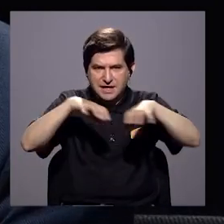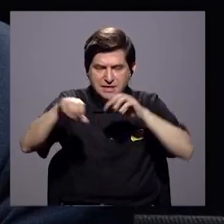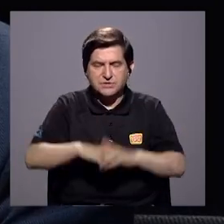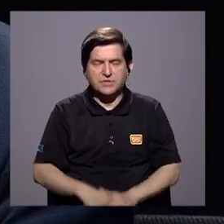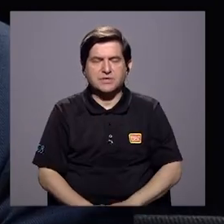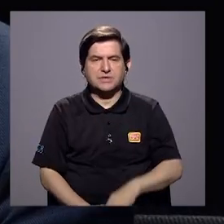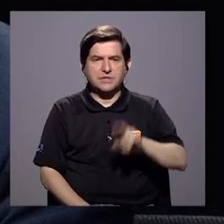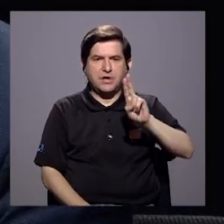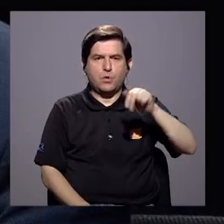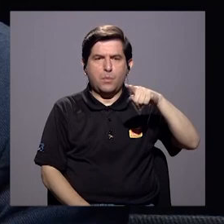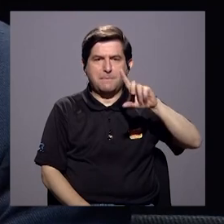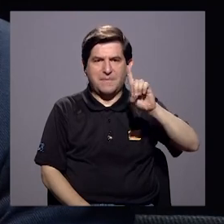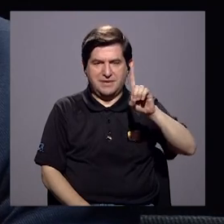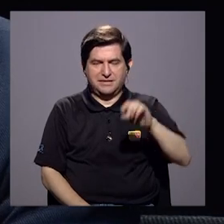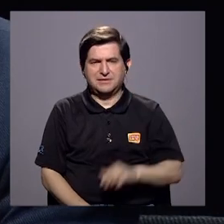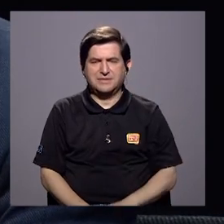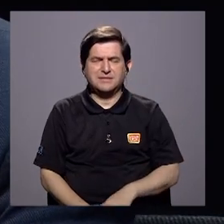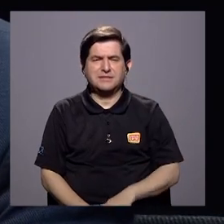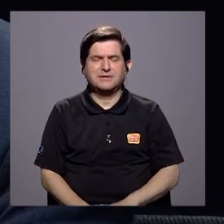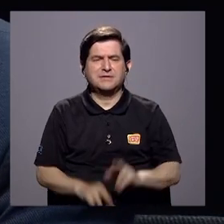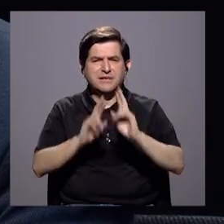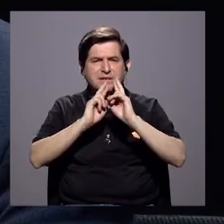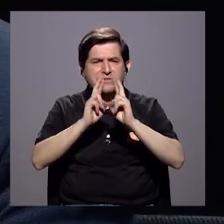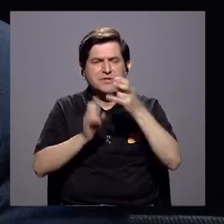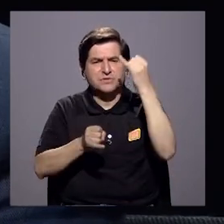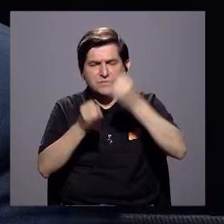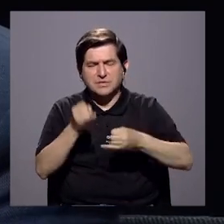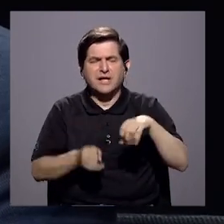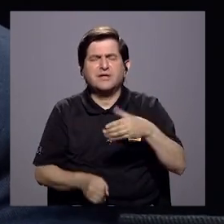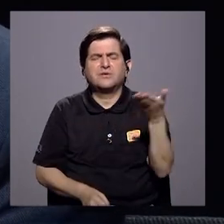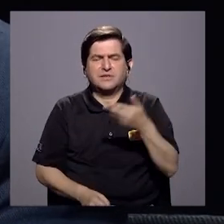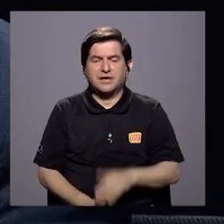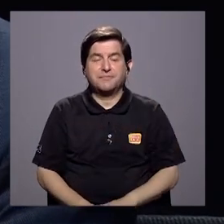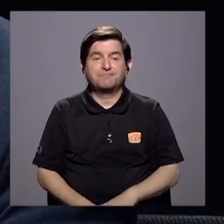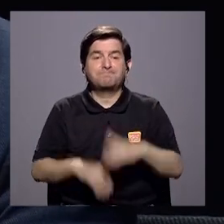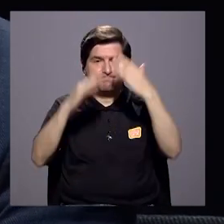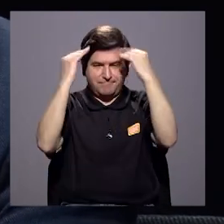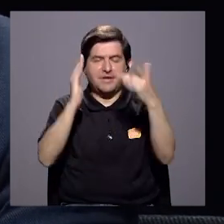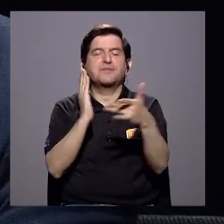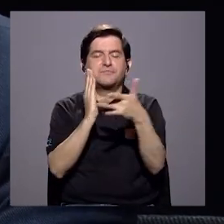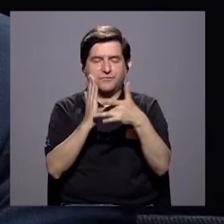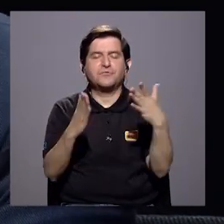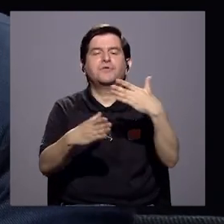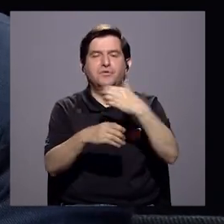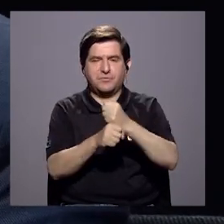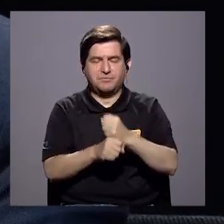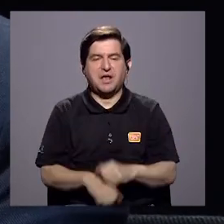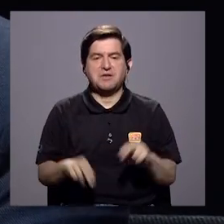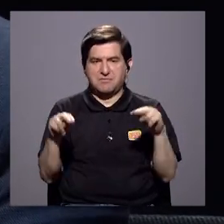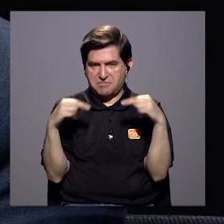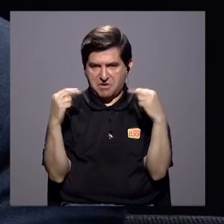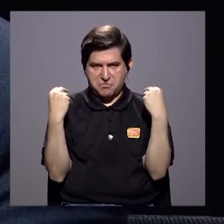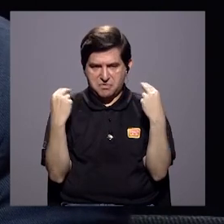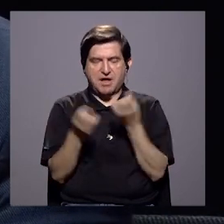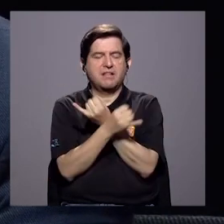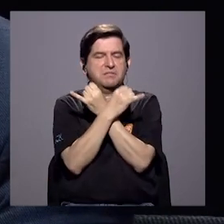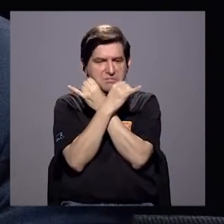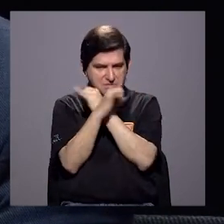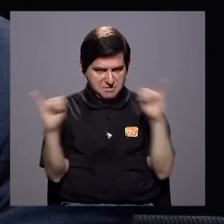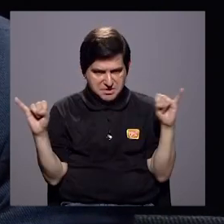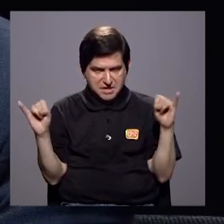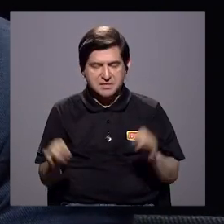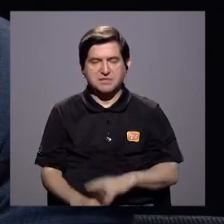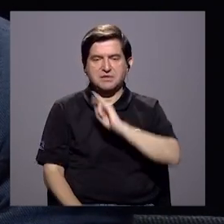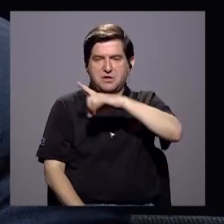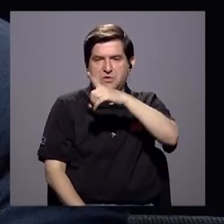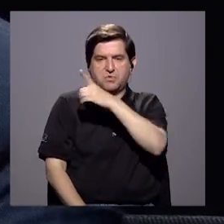conclusiones que encuentran si efectiva efectivamente se realiza un informe técnico que es neutral que es independiente que